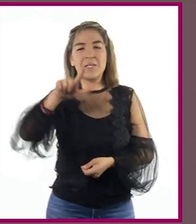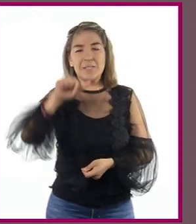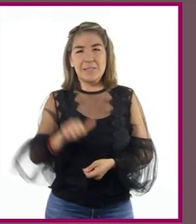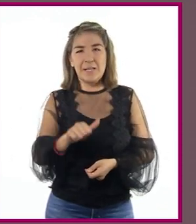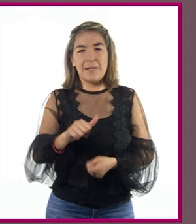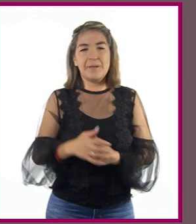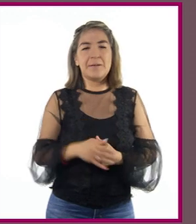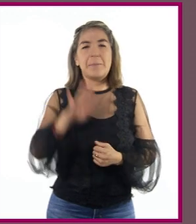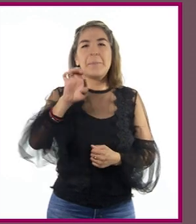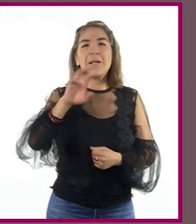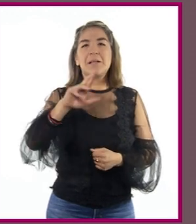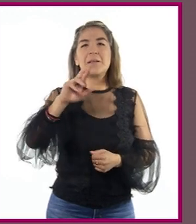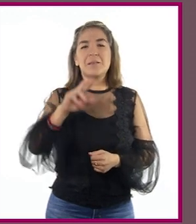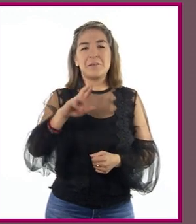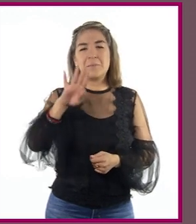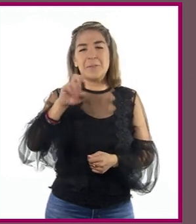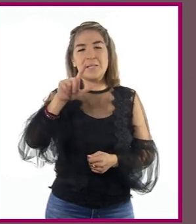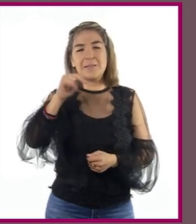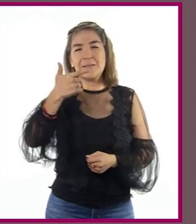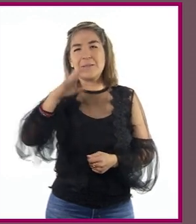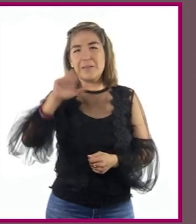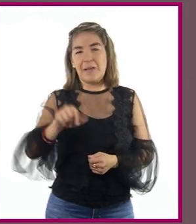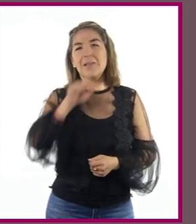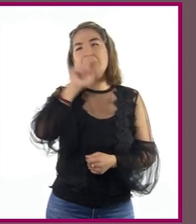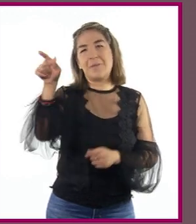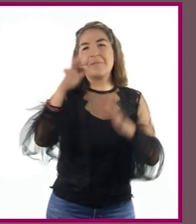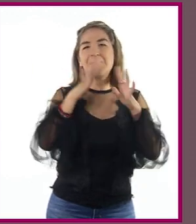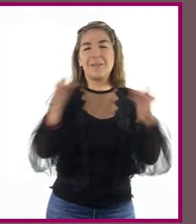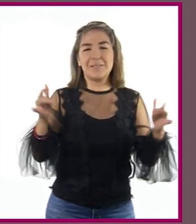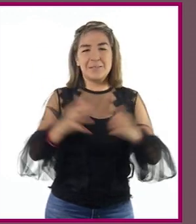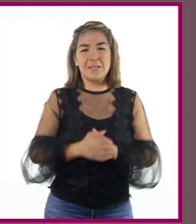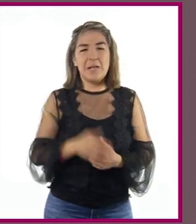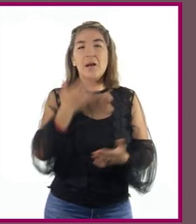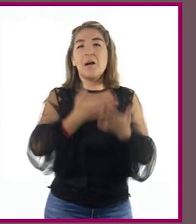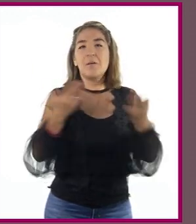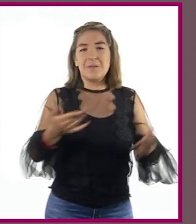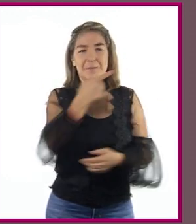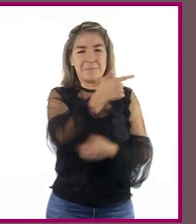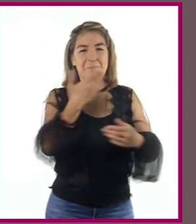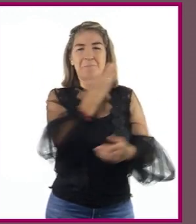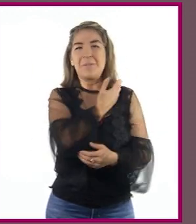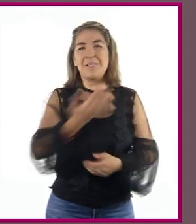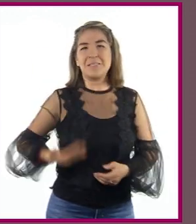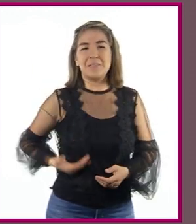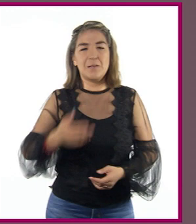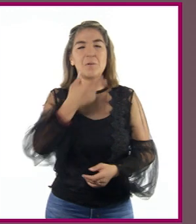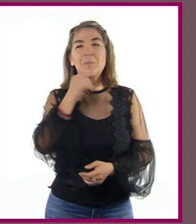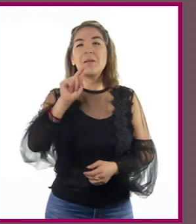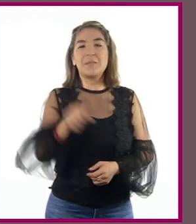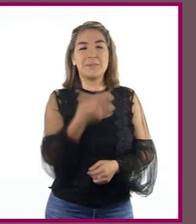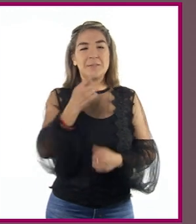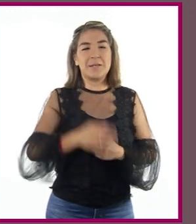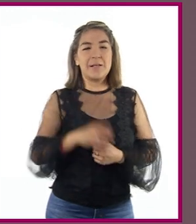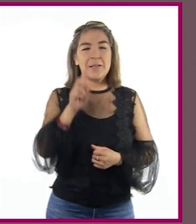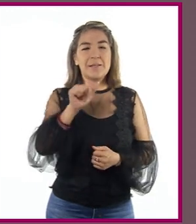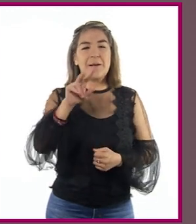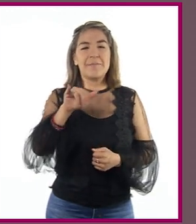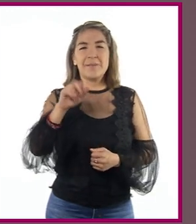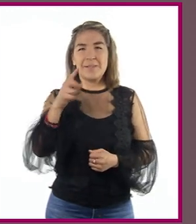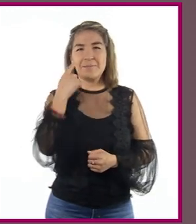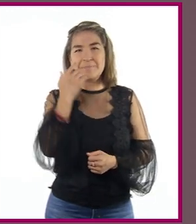Luxemburgo y Estrasburgo, en Francia. El actual presidente del Parlamento es David